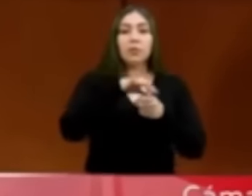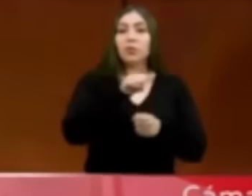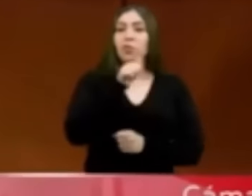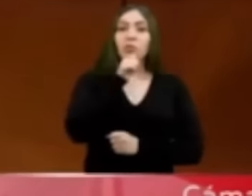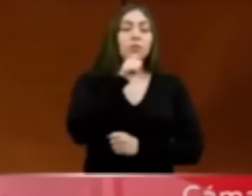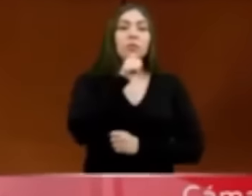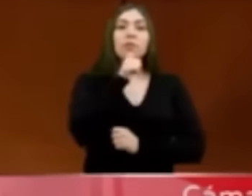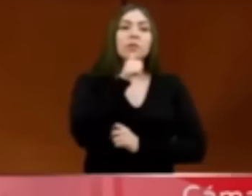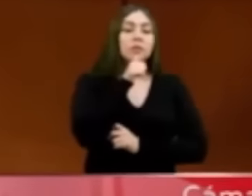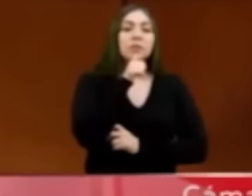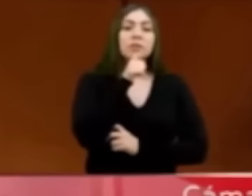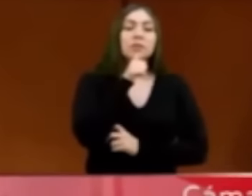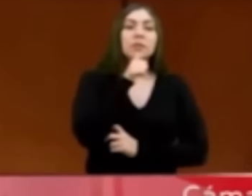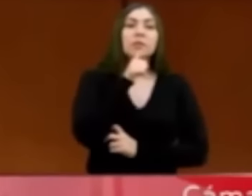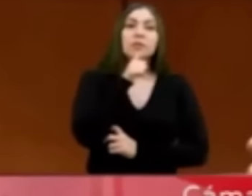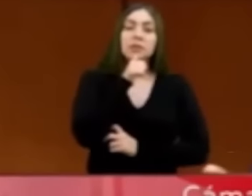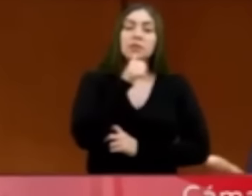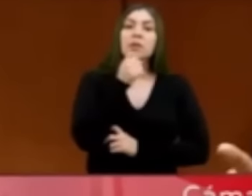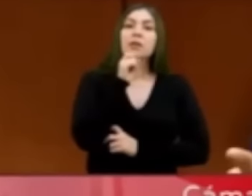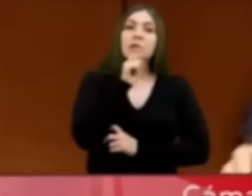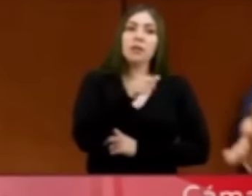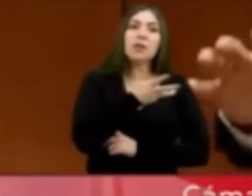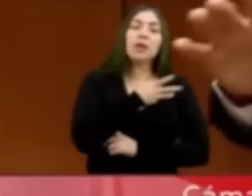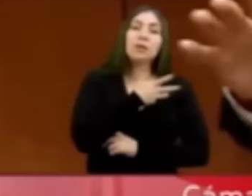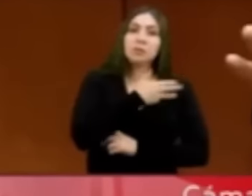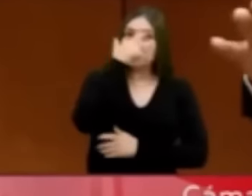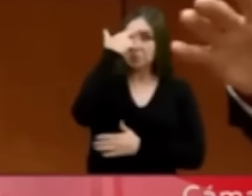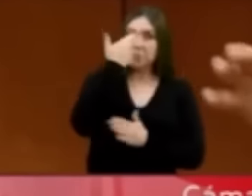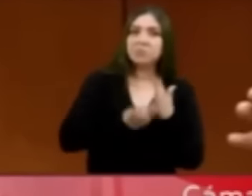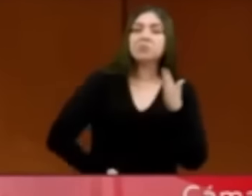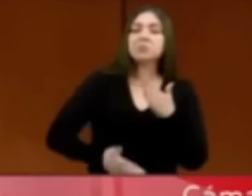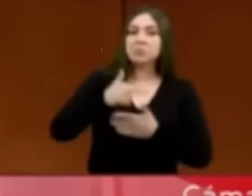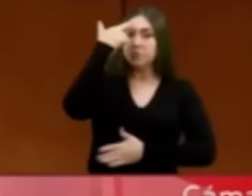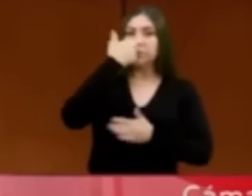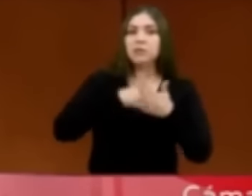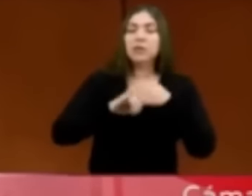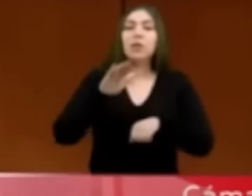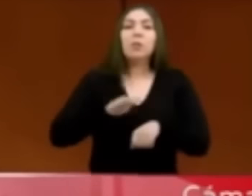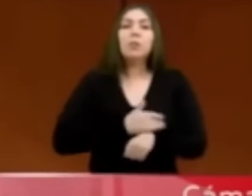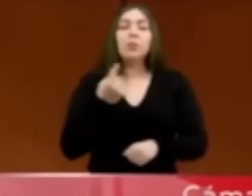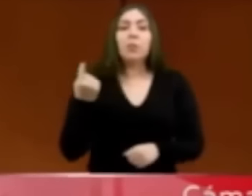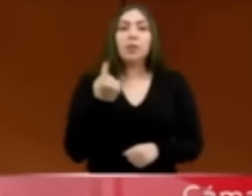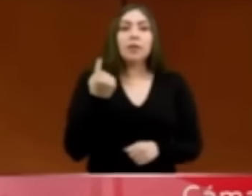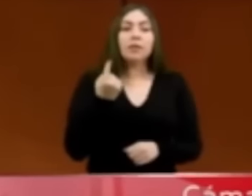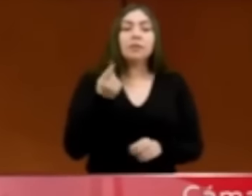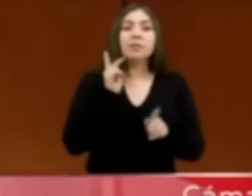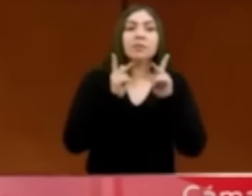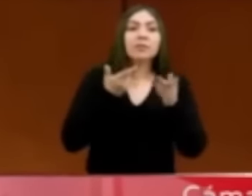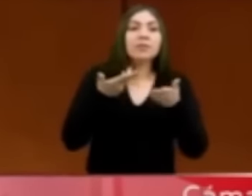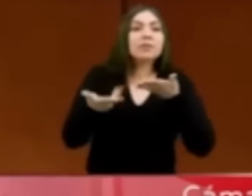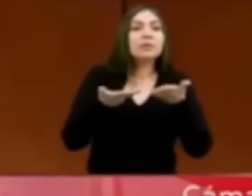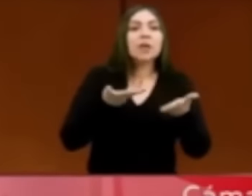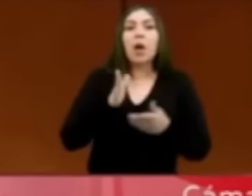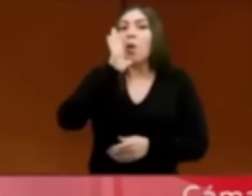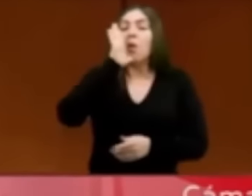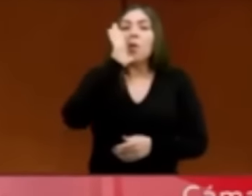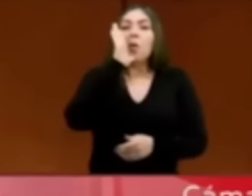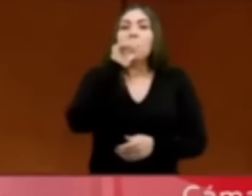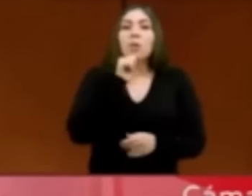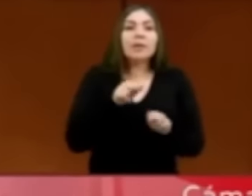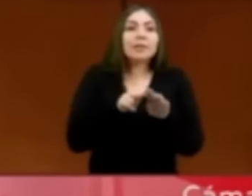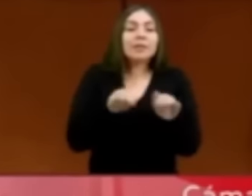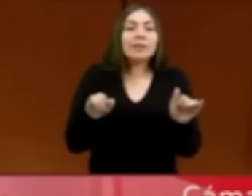y vaya que ha habido falta de respeto, minuto, porque no pudimos ni siquiera dialogar ni un momento